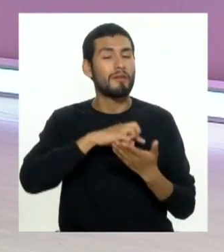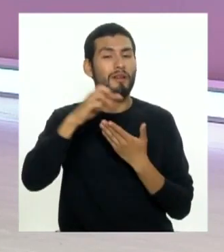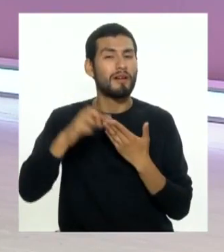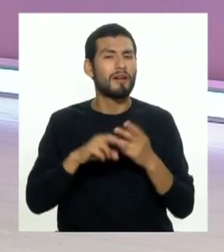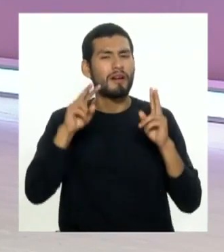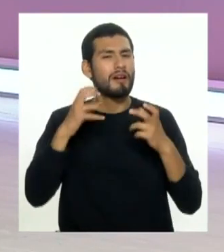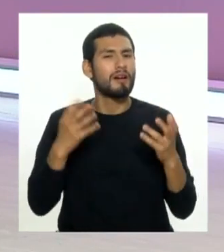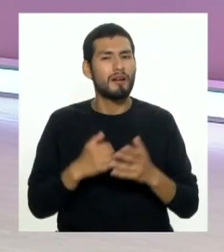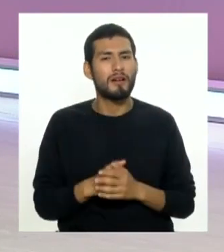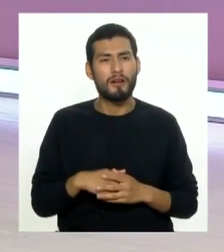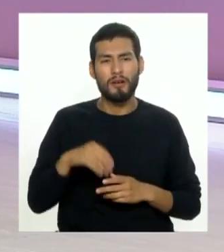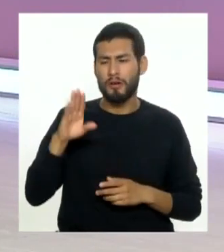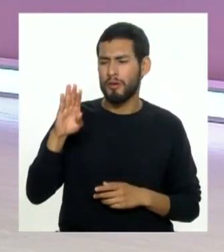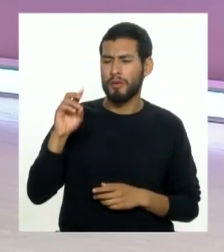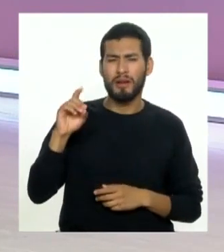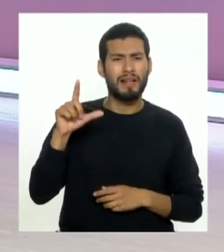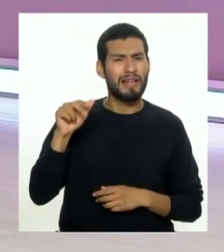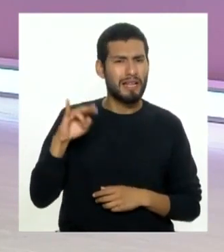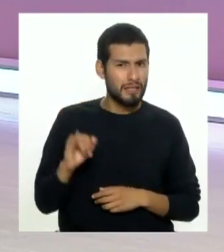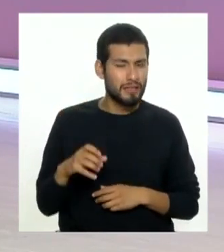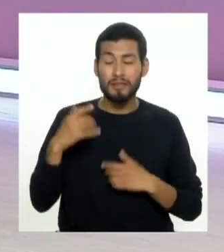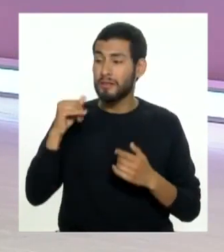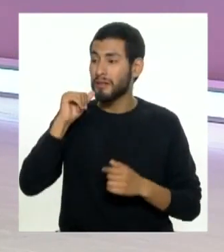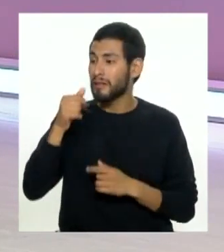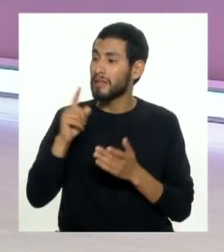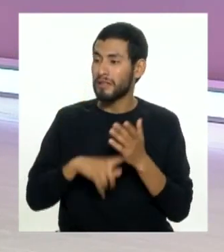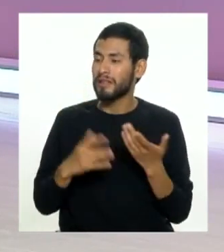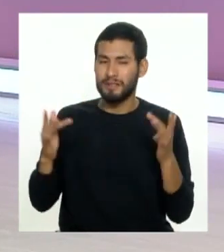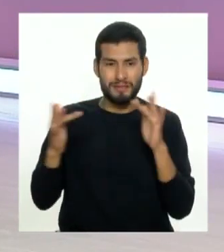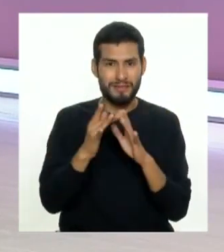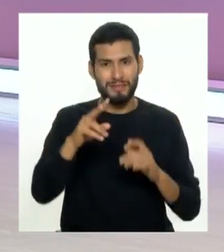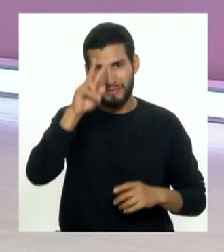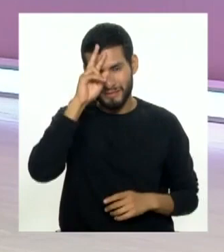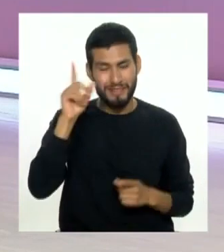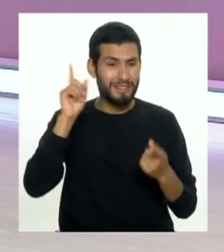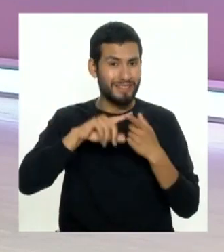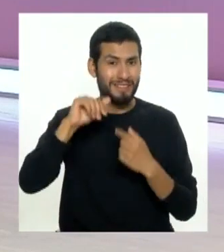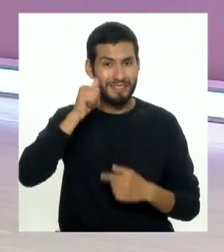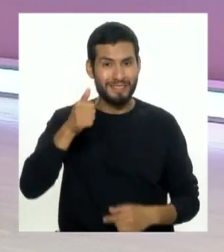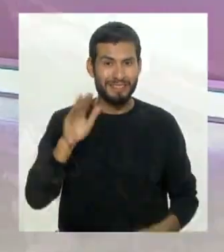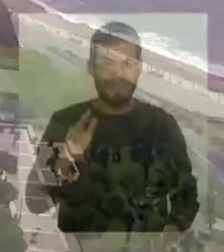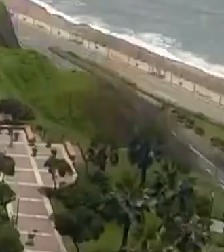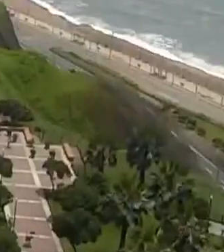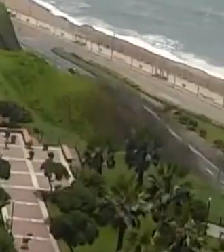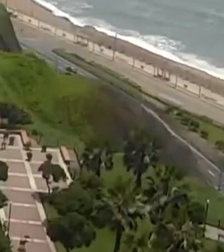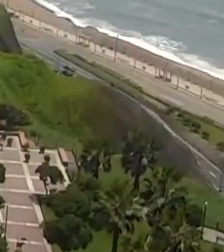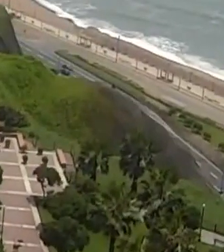hablando del Borderline y ya nos conectamos todos con... Conecta Perú. Hasta mañana.